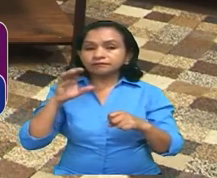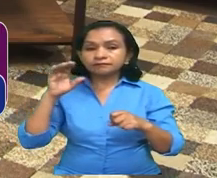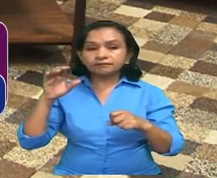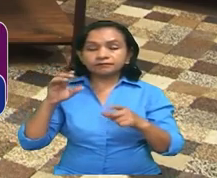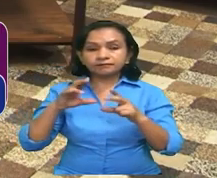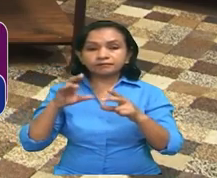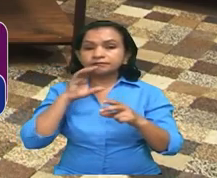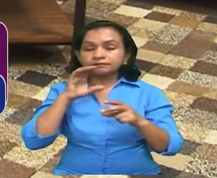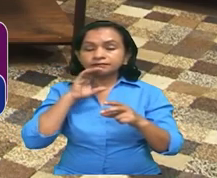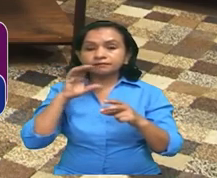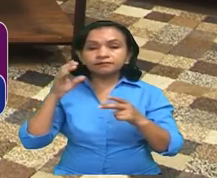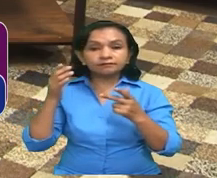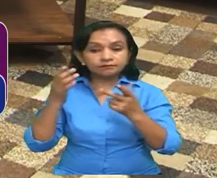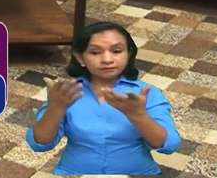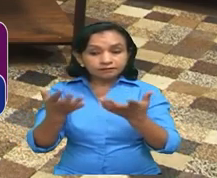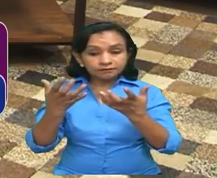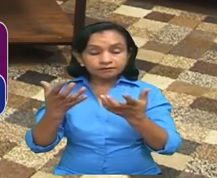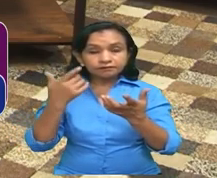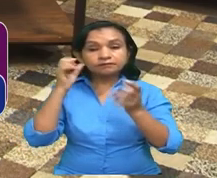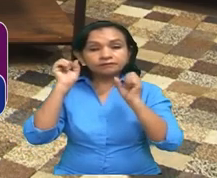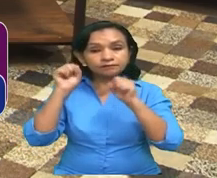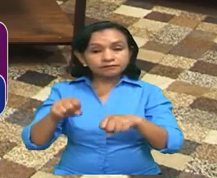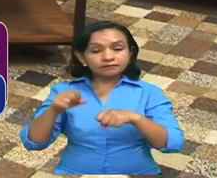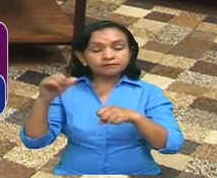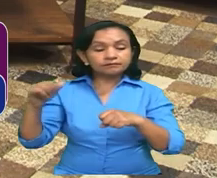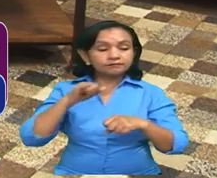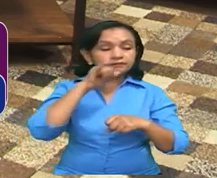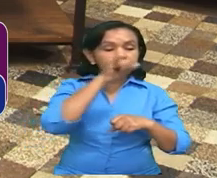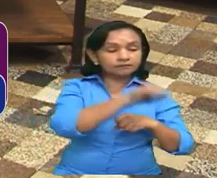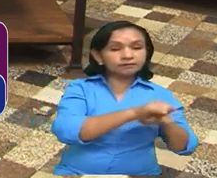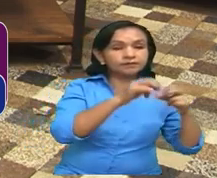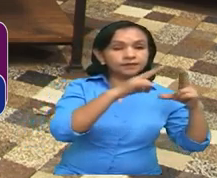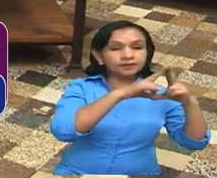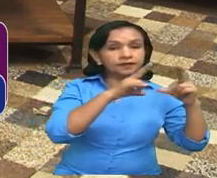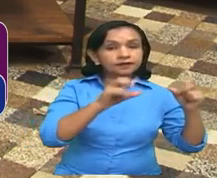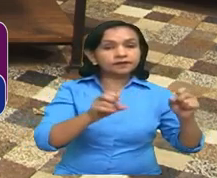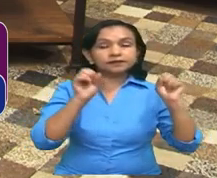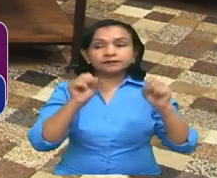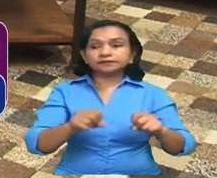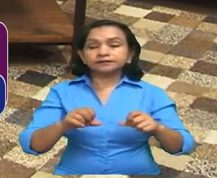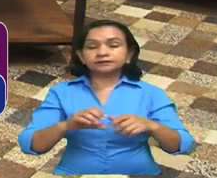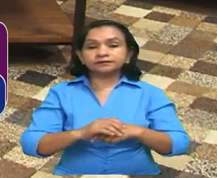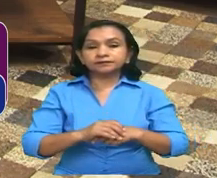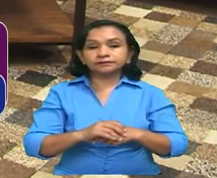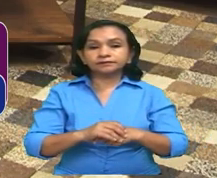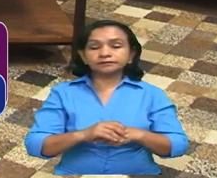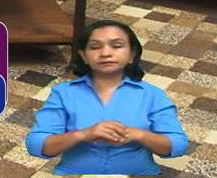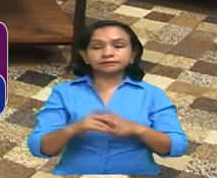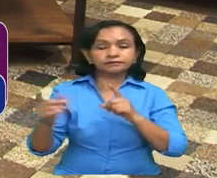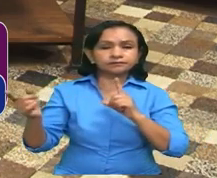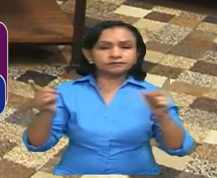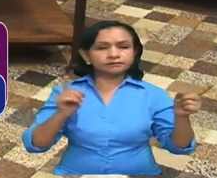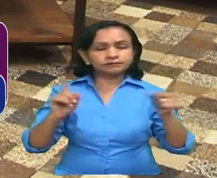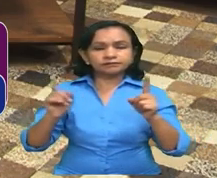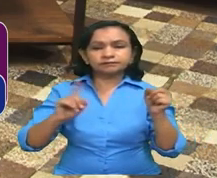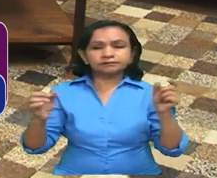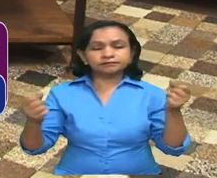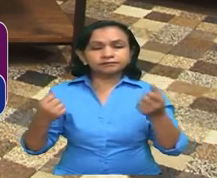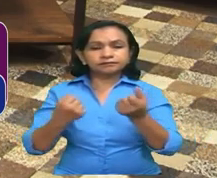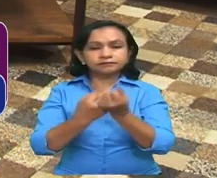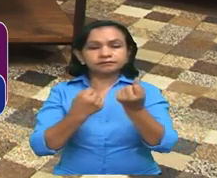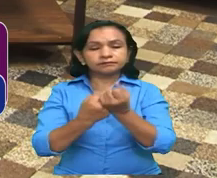la facilidad de recibir vuelos de Europa directos, entonces a esos turistas europeos que ellos reciben